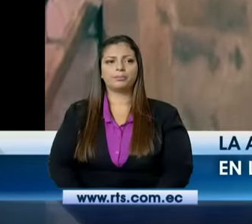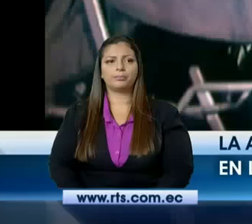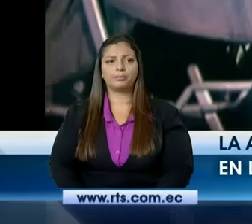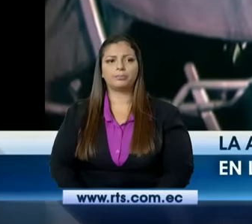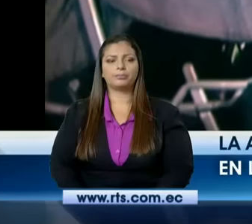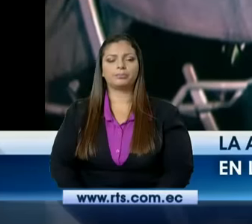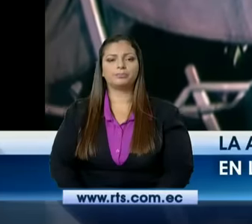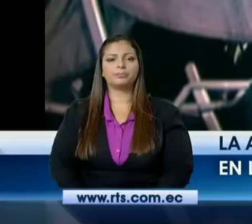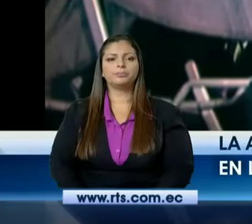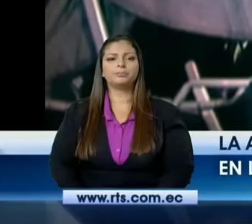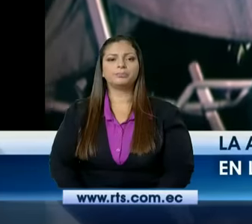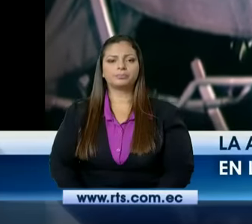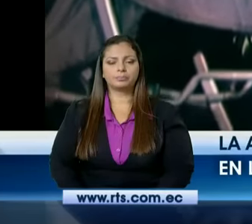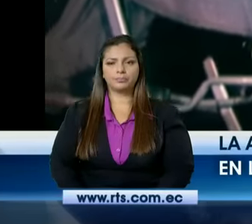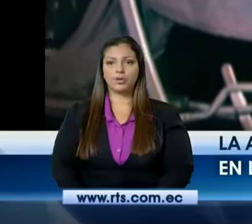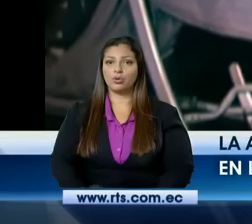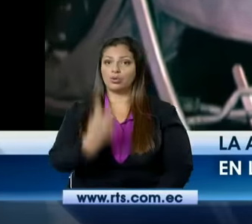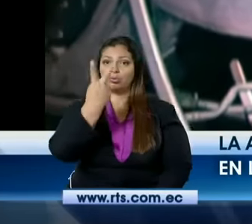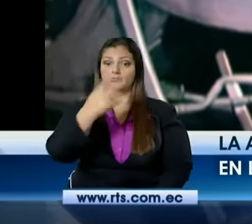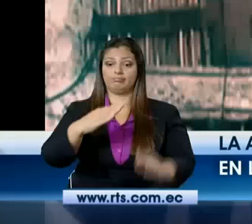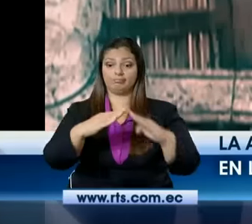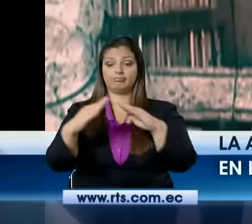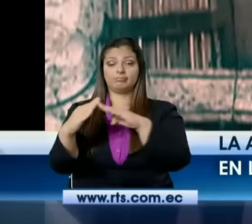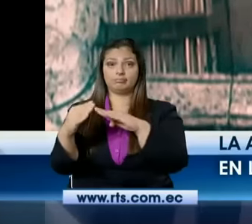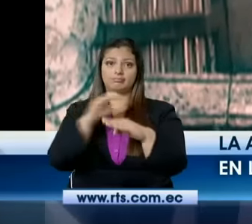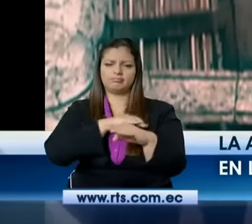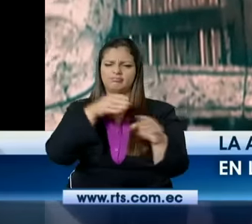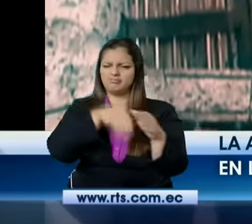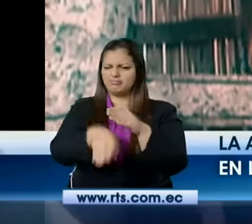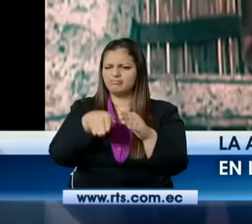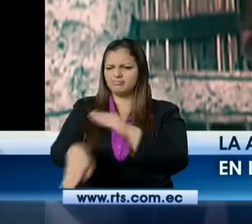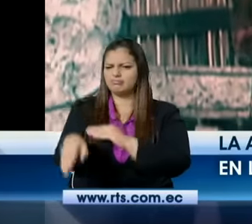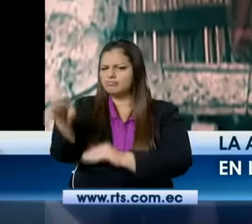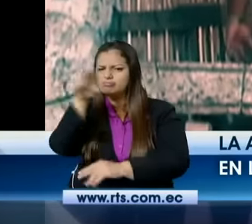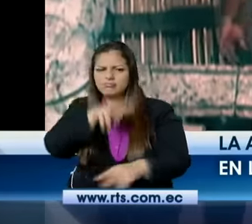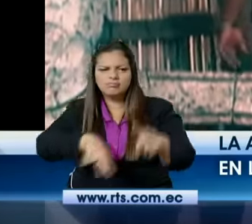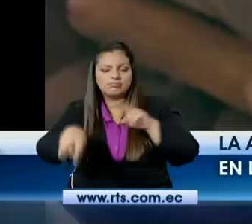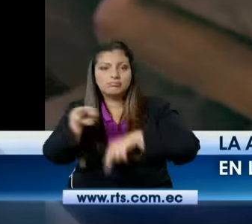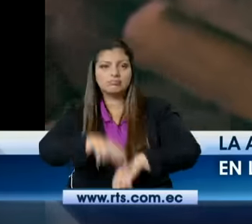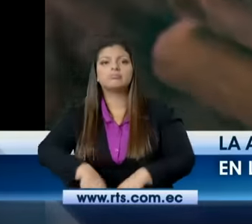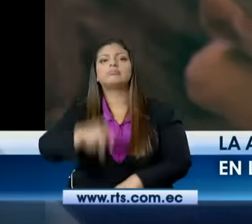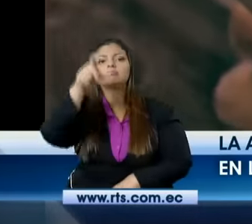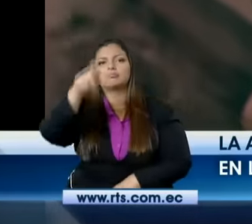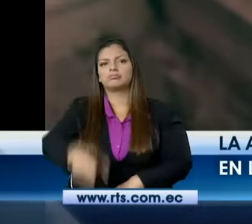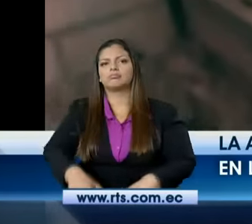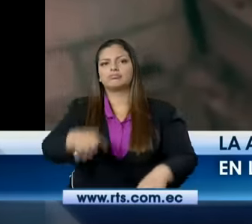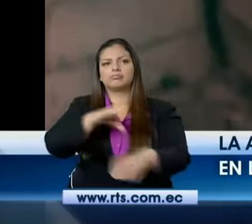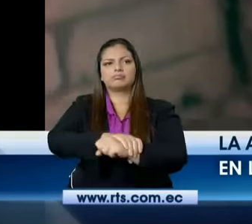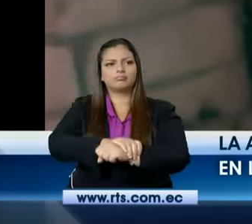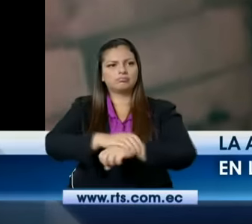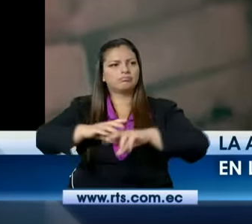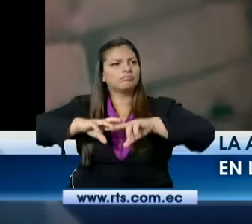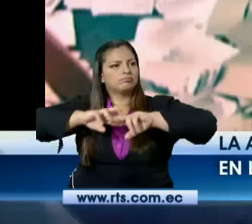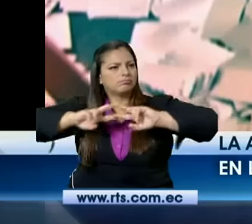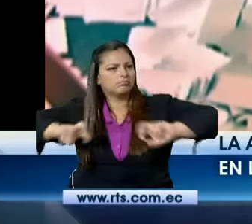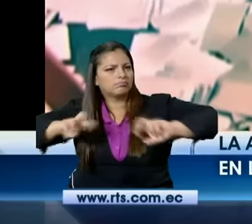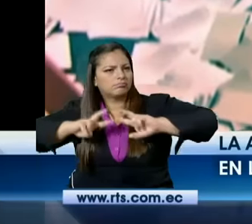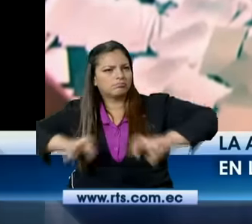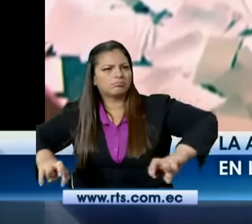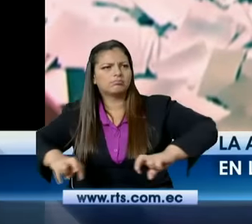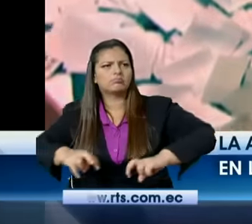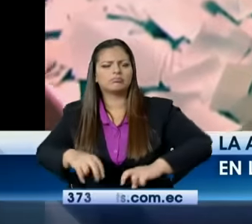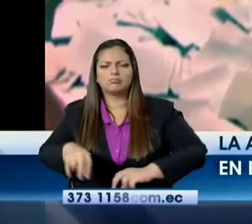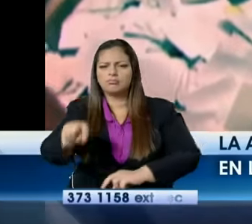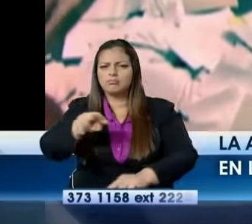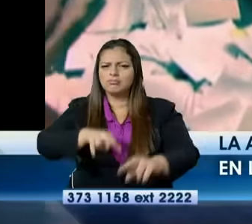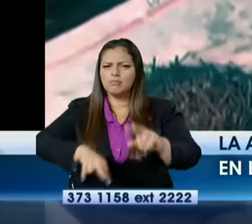De este operativo, 2 viviendas fueron allanadas, una persona detenida para investigaciones. Las autoridades no imaginaron que en el lugar se elaboraban las camaretas y